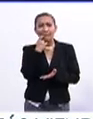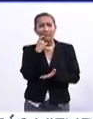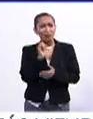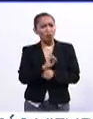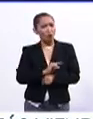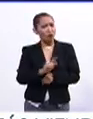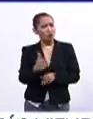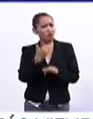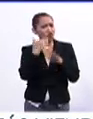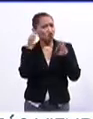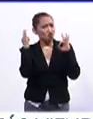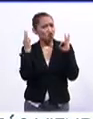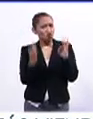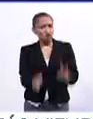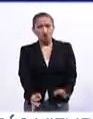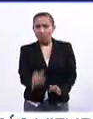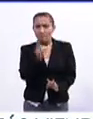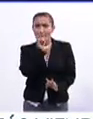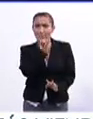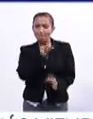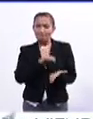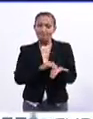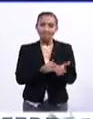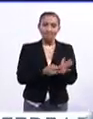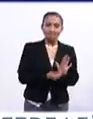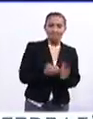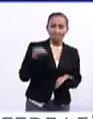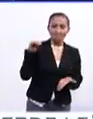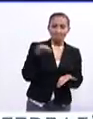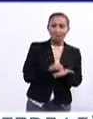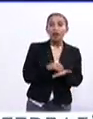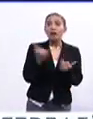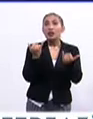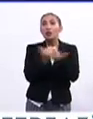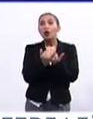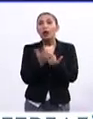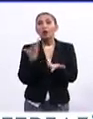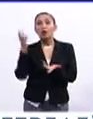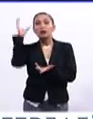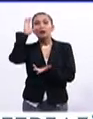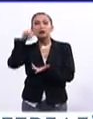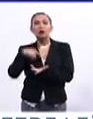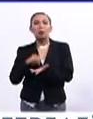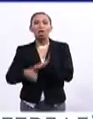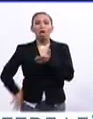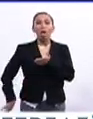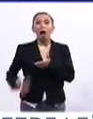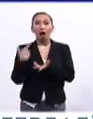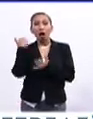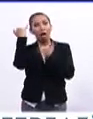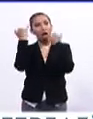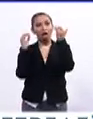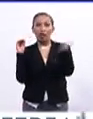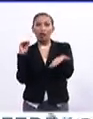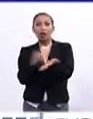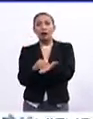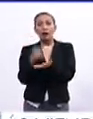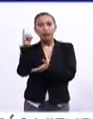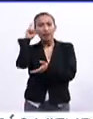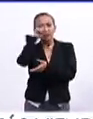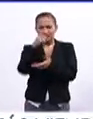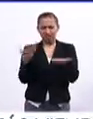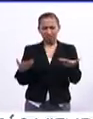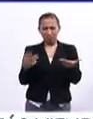muy profesionalmente, o sea, las disfrazan muy bien. Lo mismo las pseudociencias, lo mismo las charlatanerías y a veces es muy